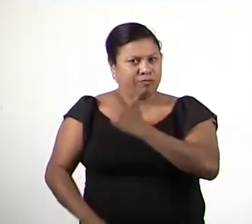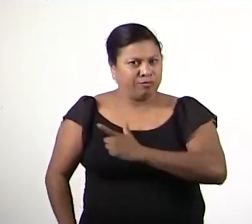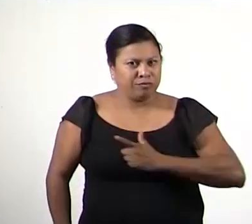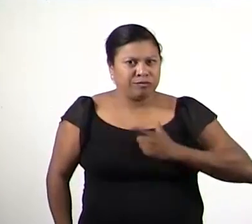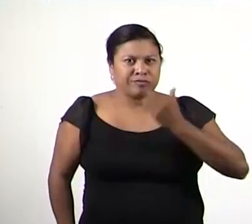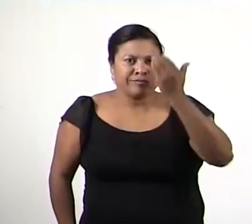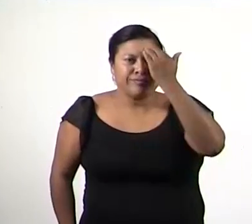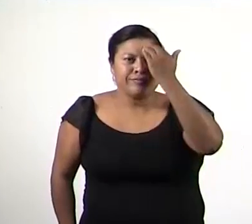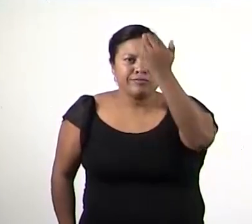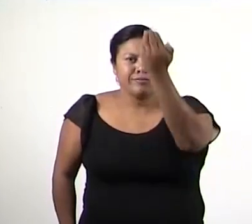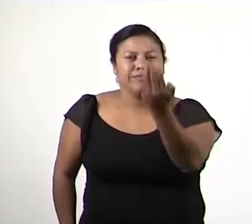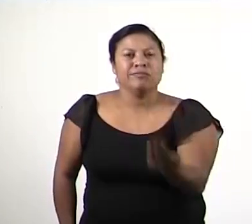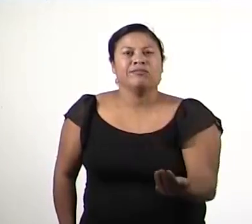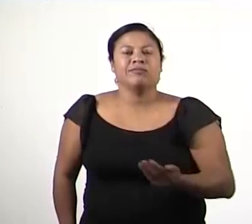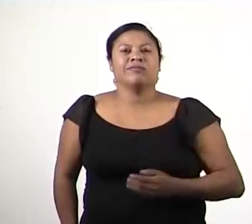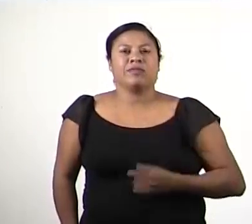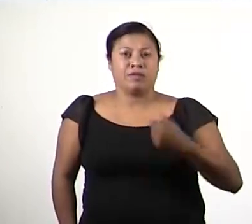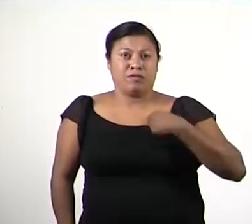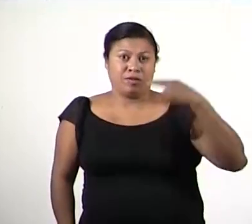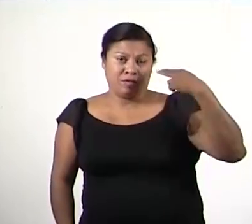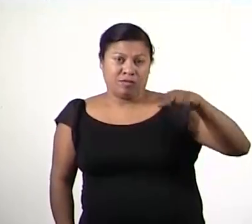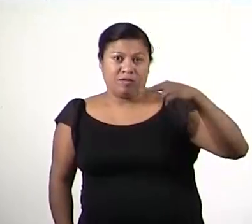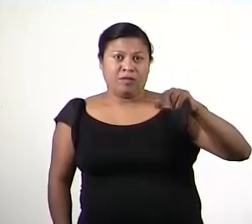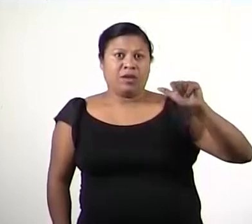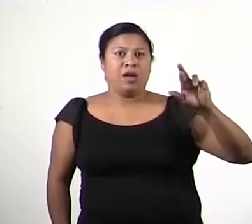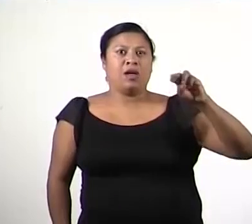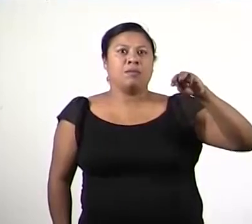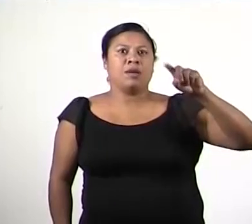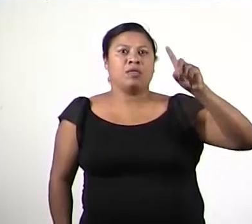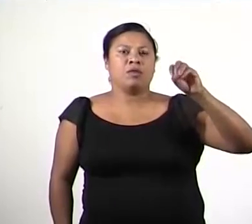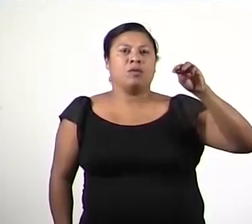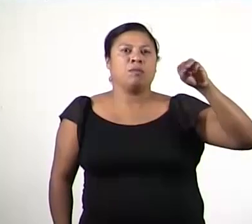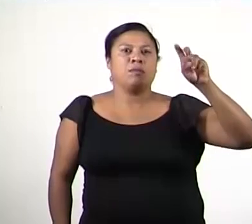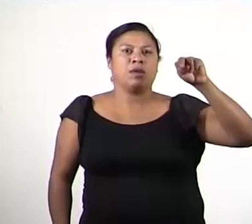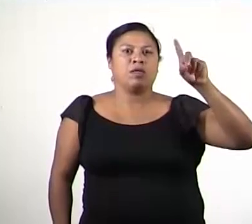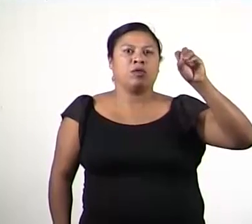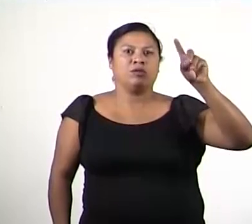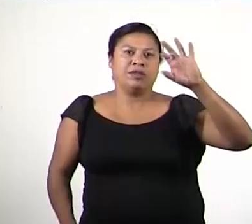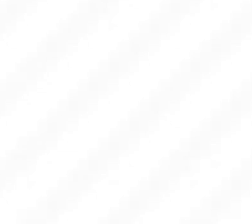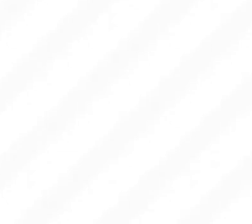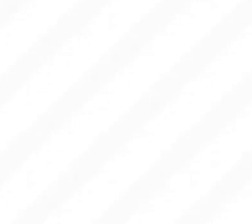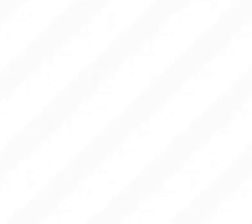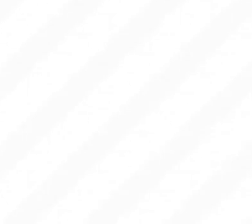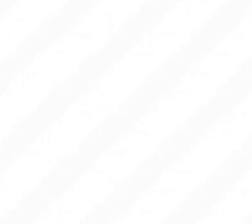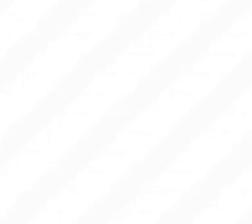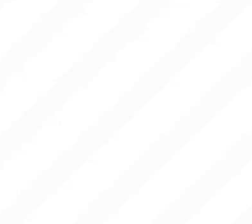haberte conocido. Mi nombre es Armando Mendoza. Adiós.